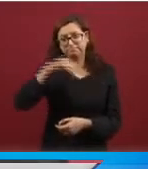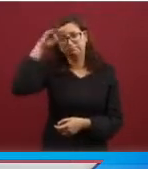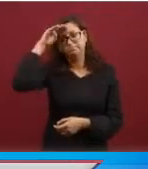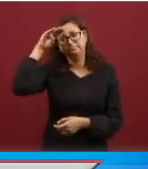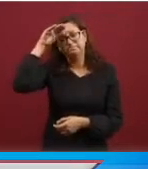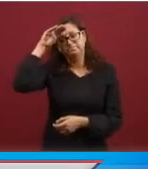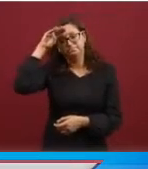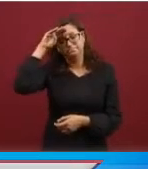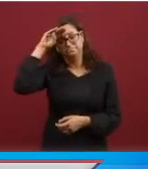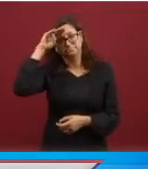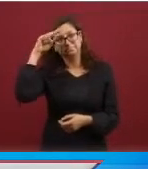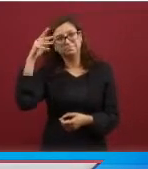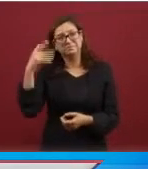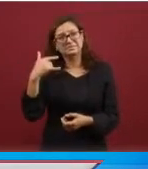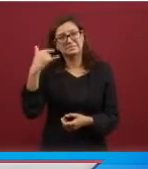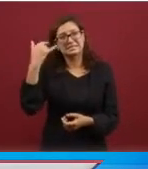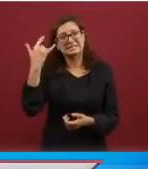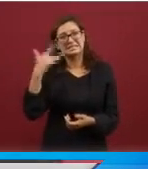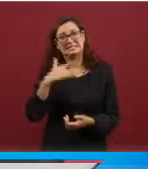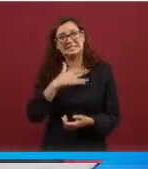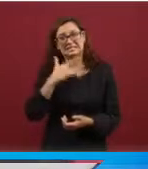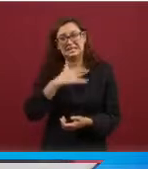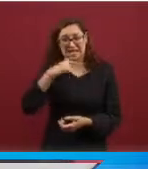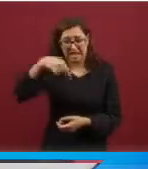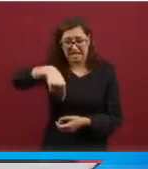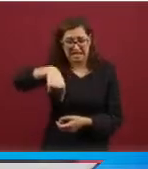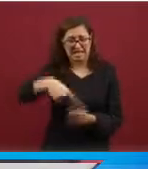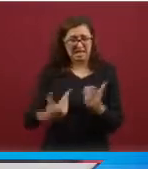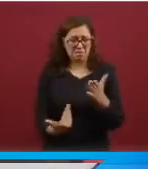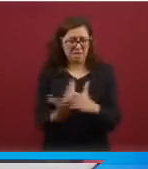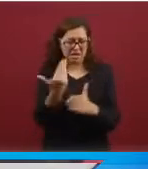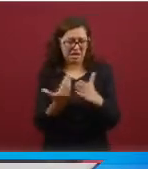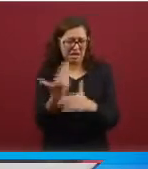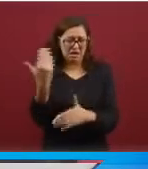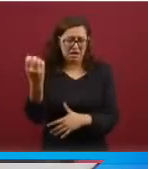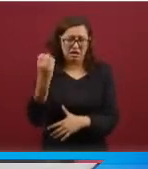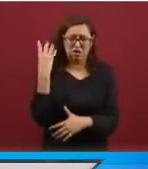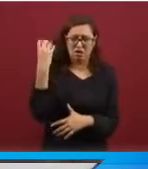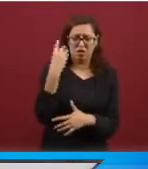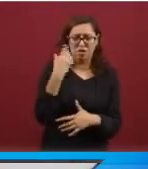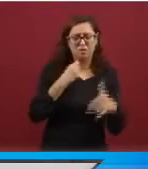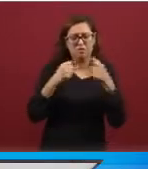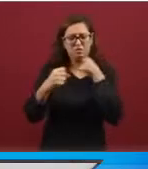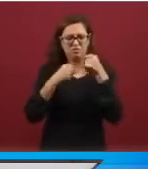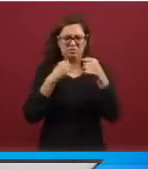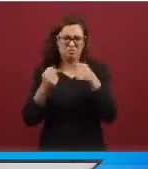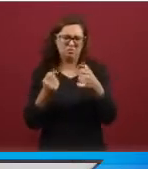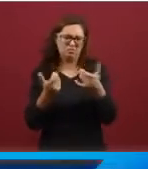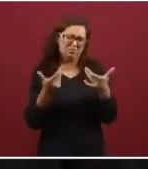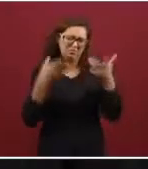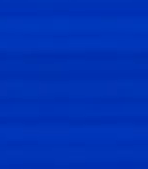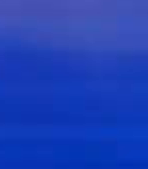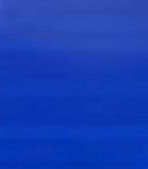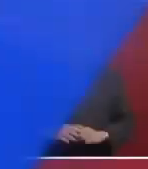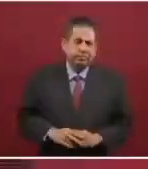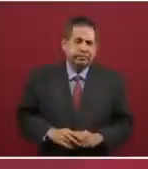un periódico con la línea por los favores obtenidos y que es sin duda uno de los periódicos que ataca diariamente al actual gobierno.